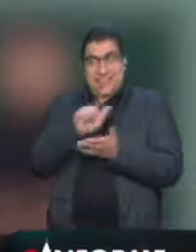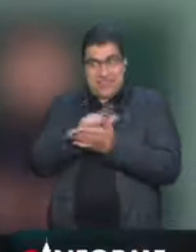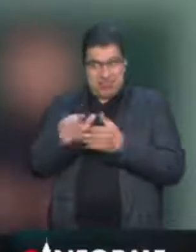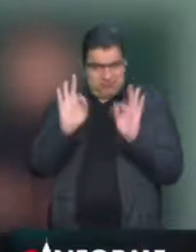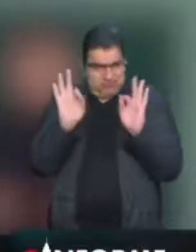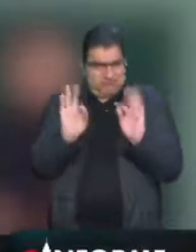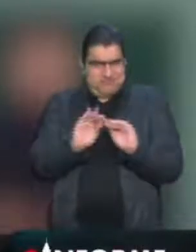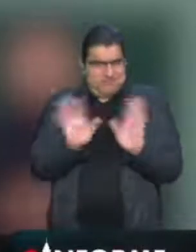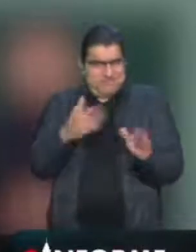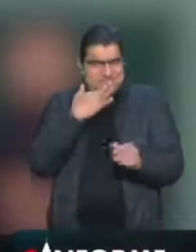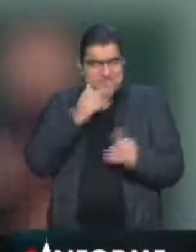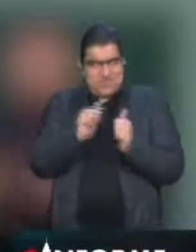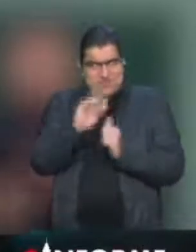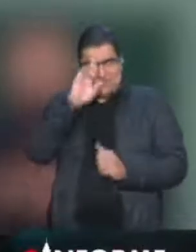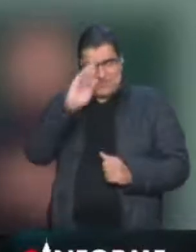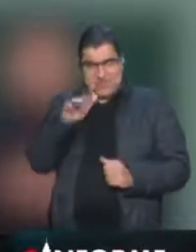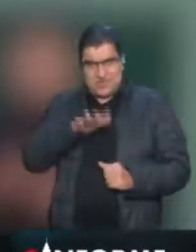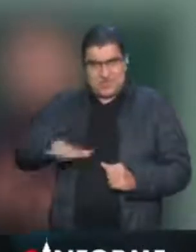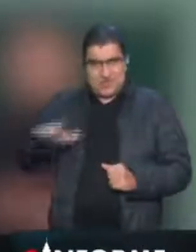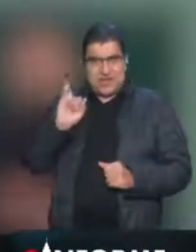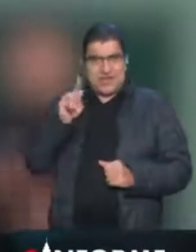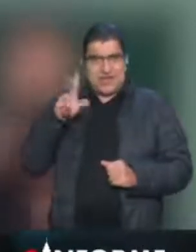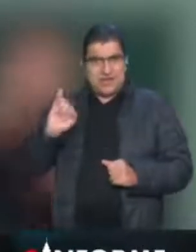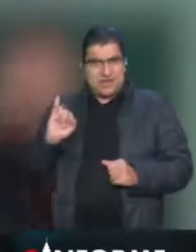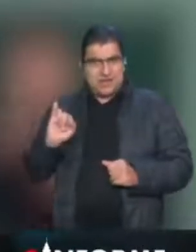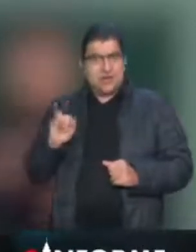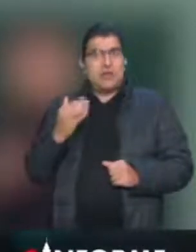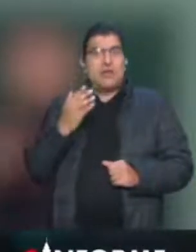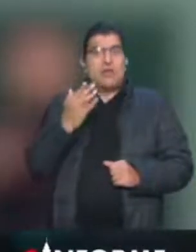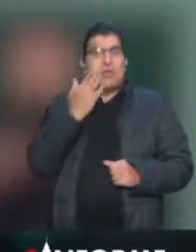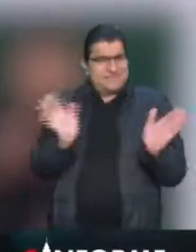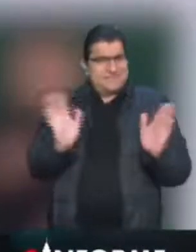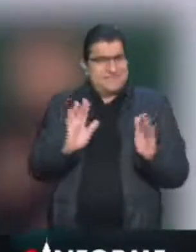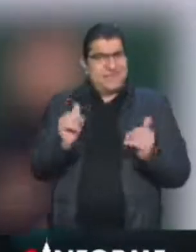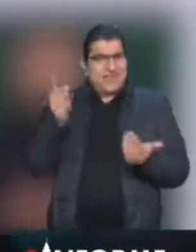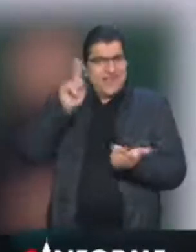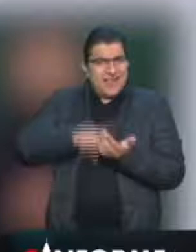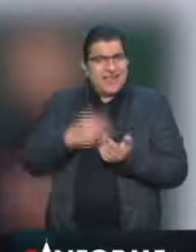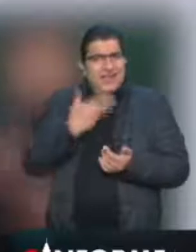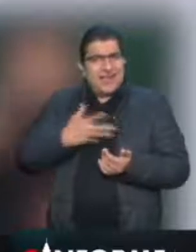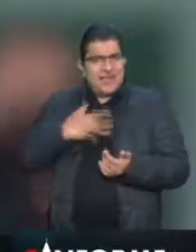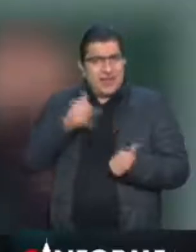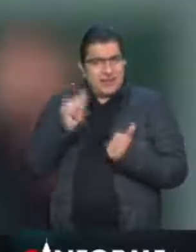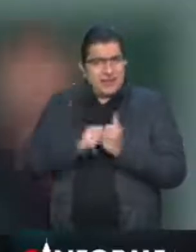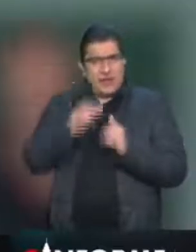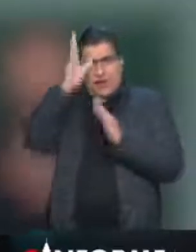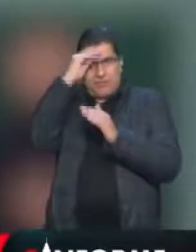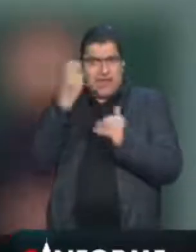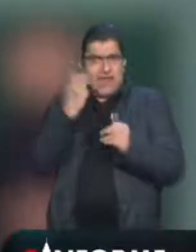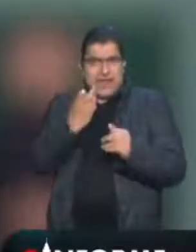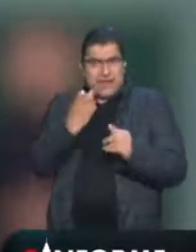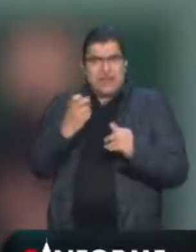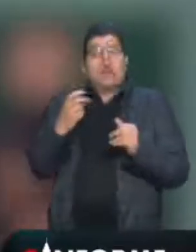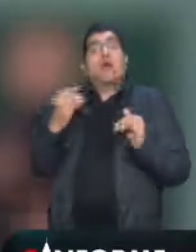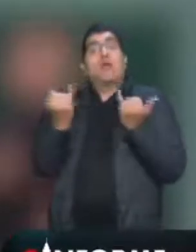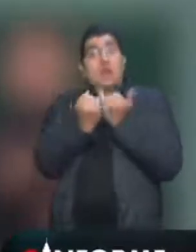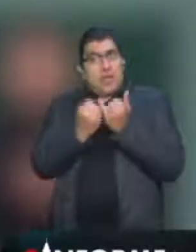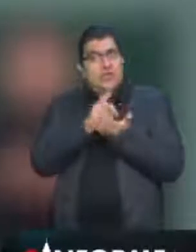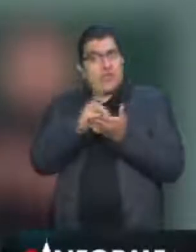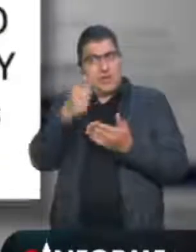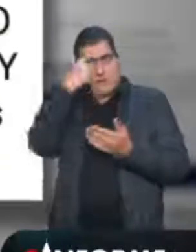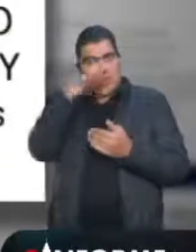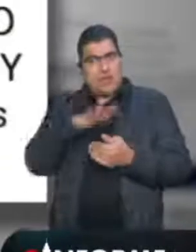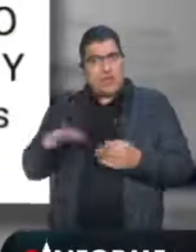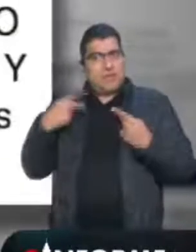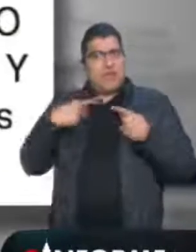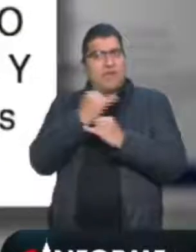que con todo respeto para el INAI, pues no hay lugar a una del acuerdo, tutela el derecho a la información.